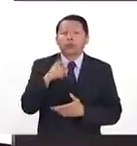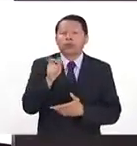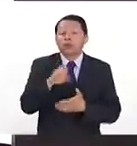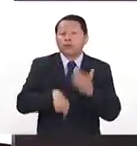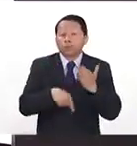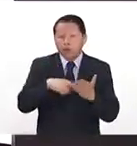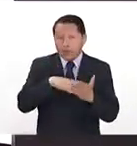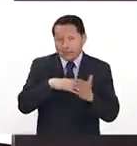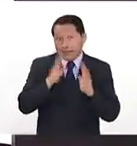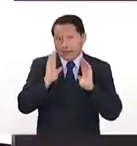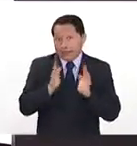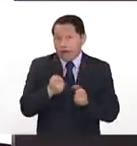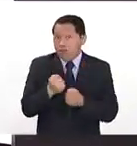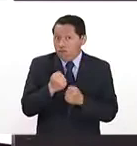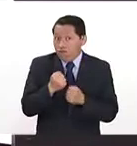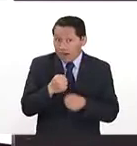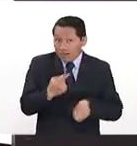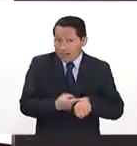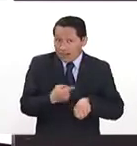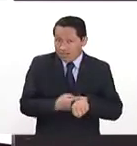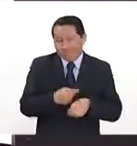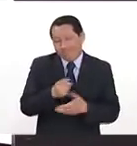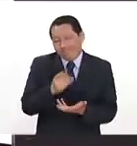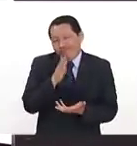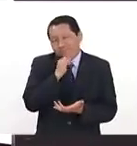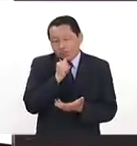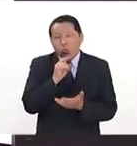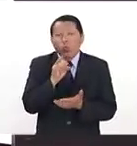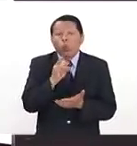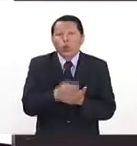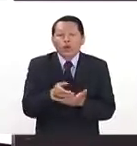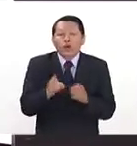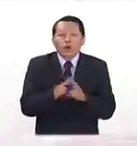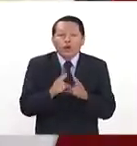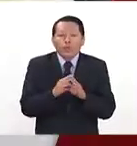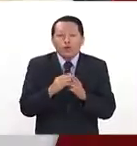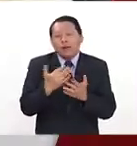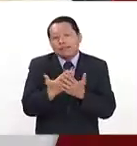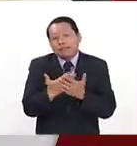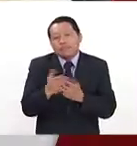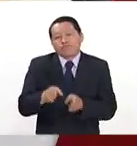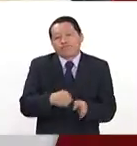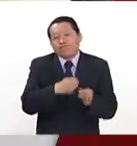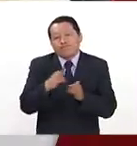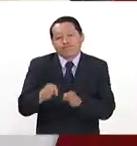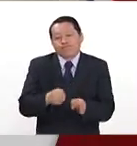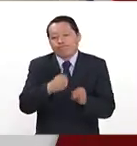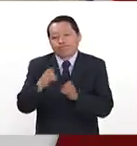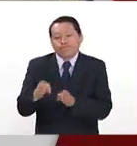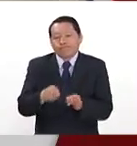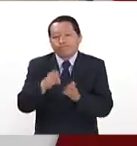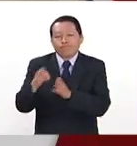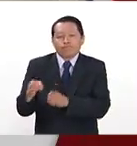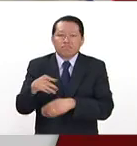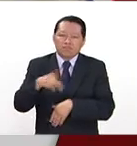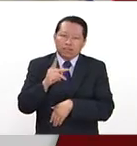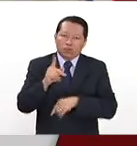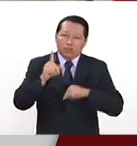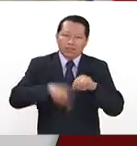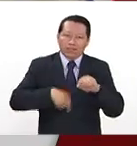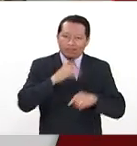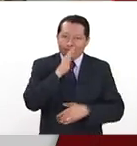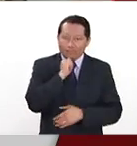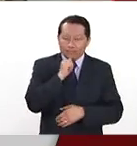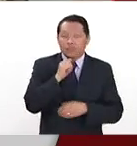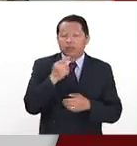una complicación crónica, será que podamos retrasar la evolución de esta, pero ya no podemos quitarla.